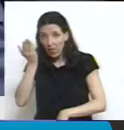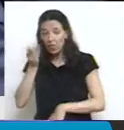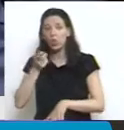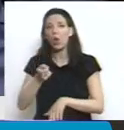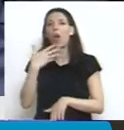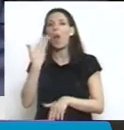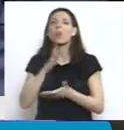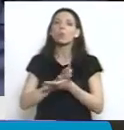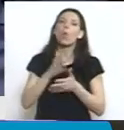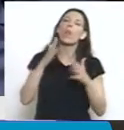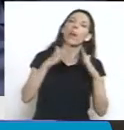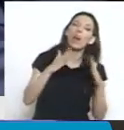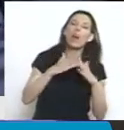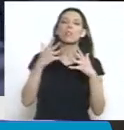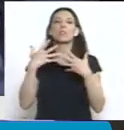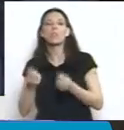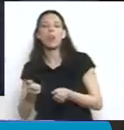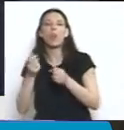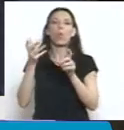educación, salud, vivienda,